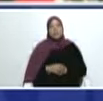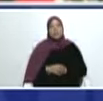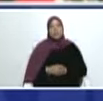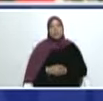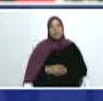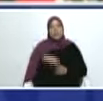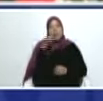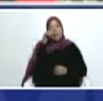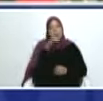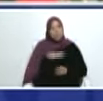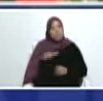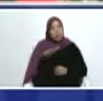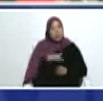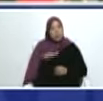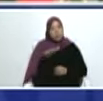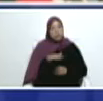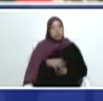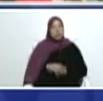recuerdos.